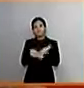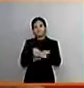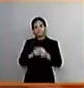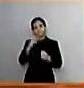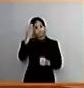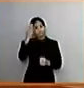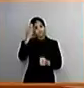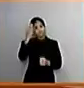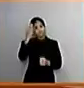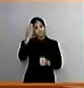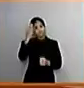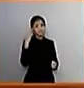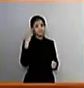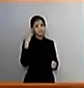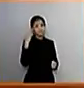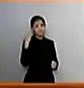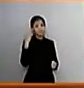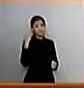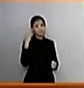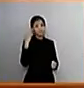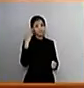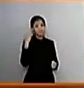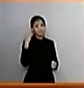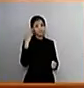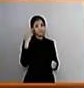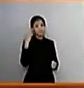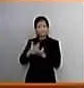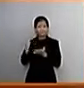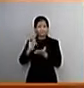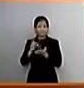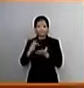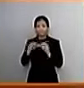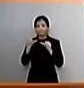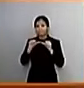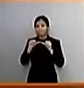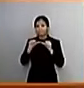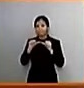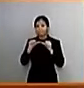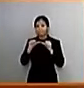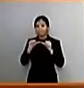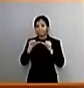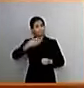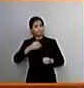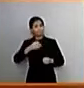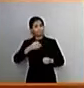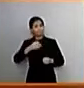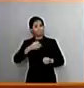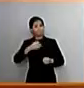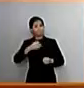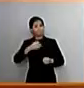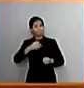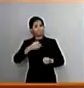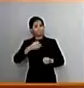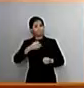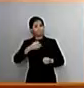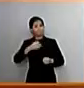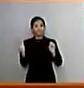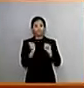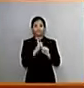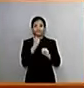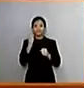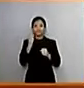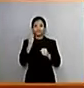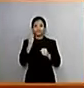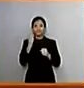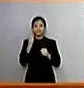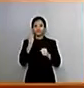bonita de nuestro auditor que está para constatar cada uno de nuestros procesos. Suerte jugador con su boleto en mano porque rápidamente vamos a